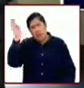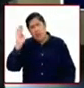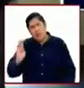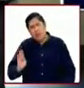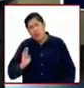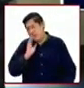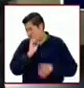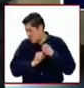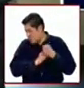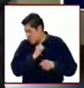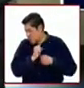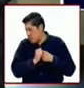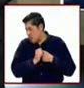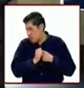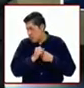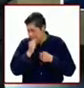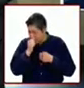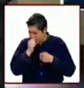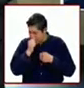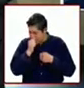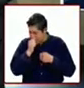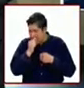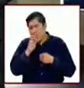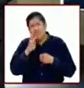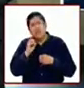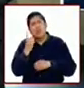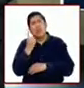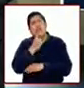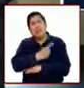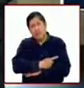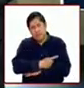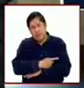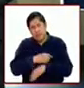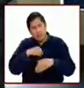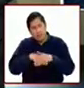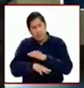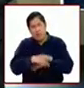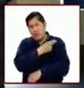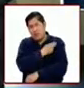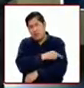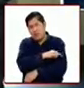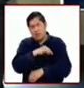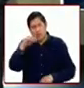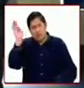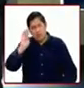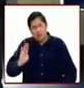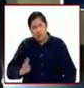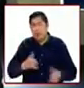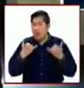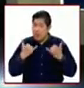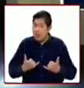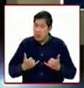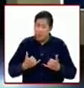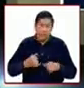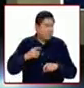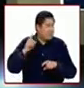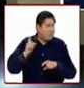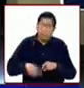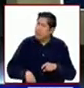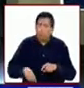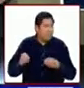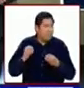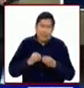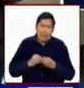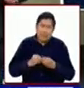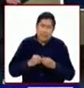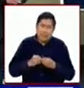de una enfermedad, de una cirrosis, estuvo durante más de 40 días hospitalizado en Brasil y hoy no pudo más. Y